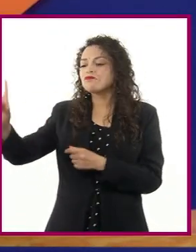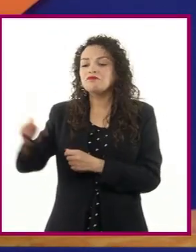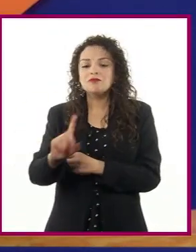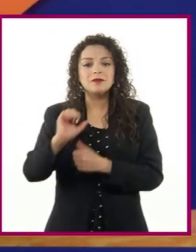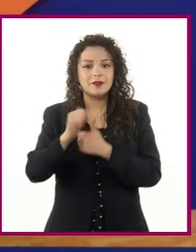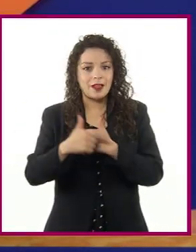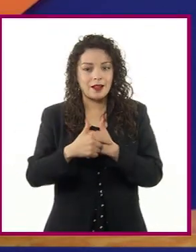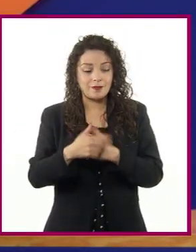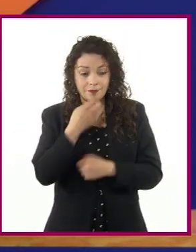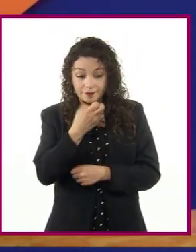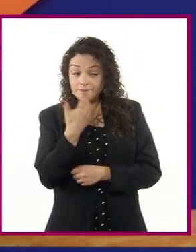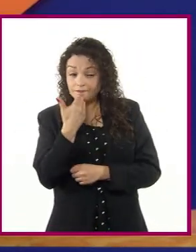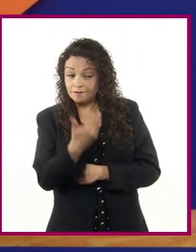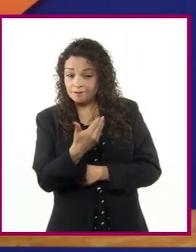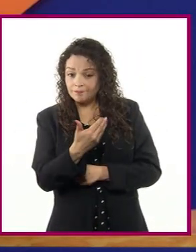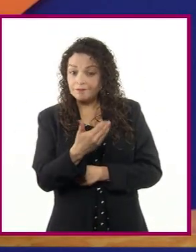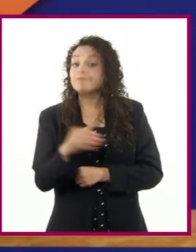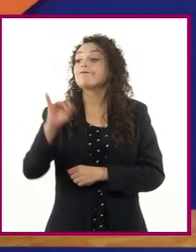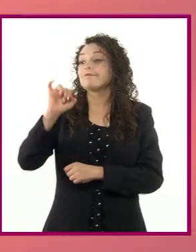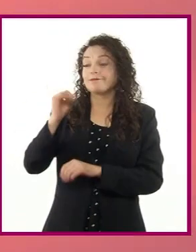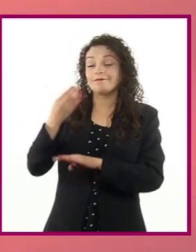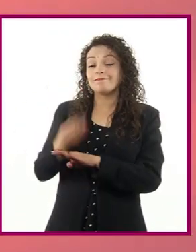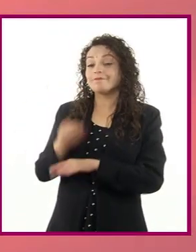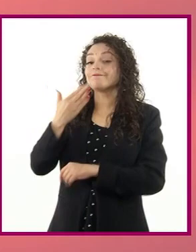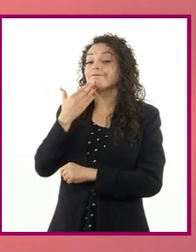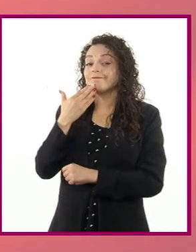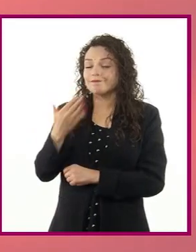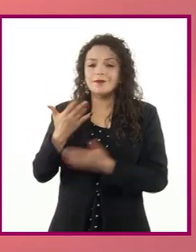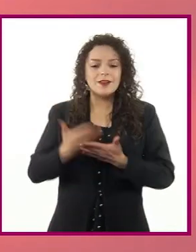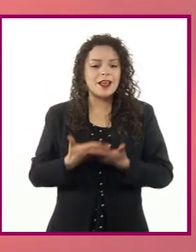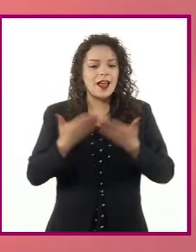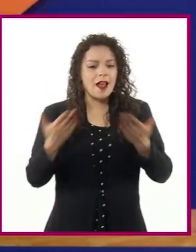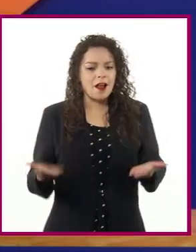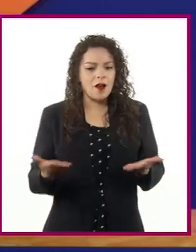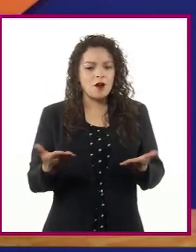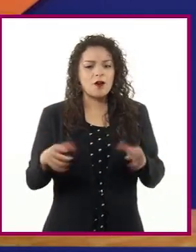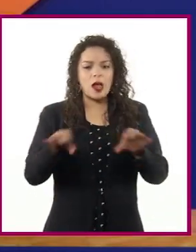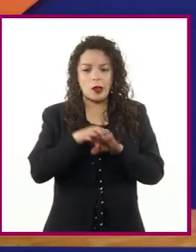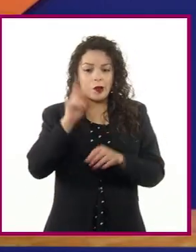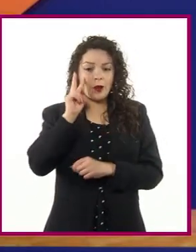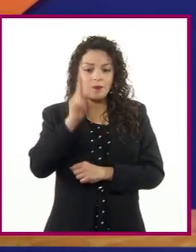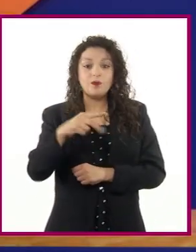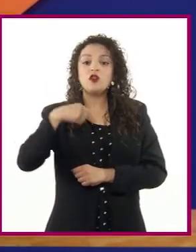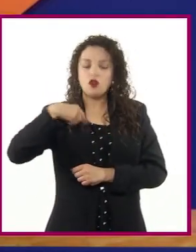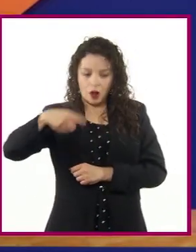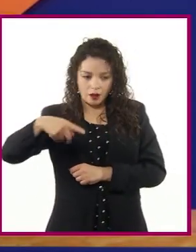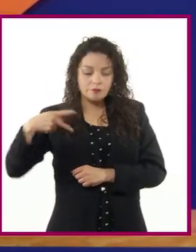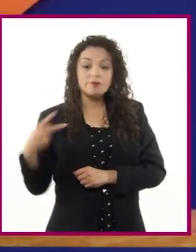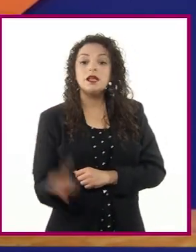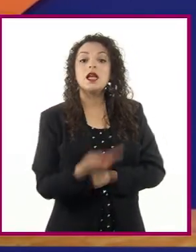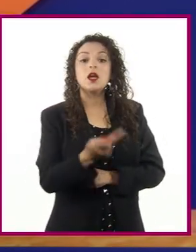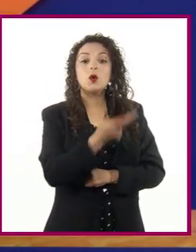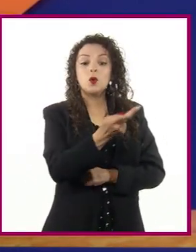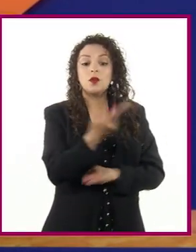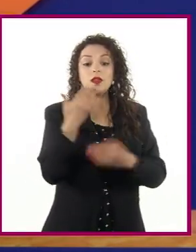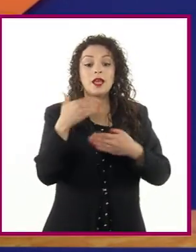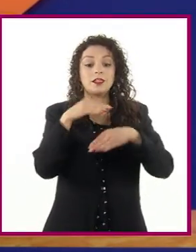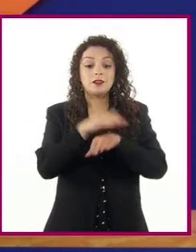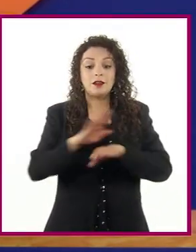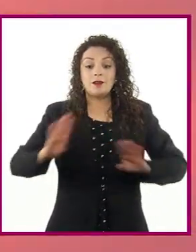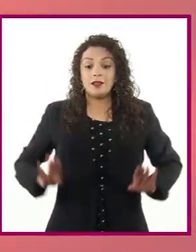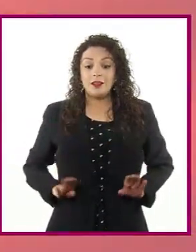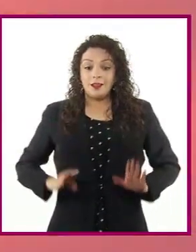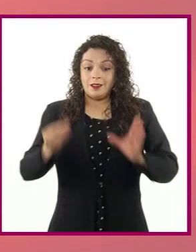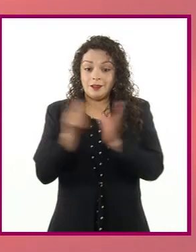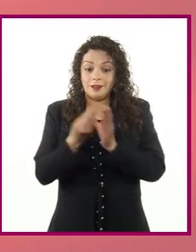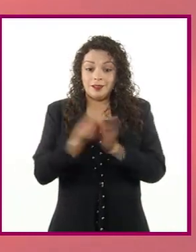maestra? Vas muy bien. Ahora, ¿qué te parece si te voy haciendo unas preguntas al respecto de las